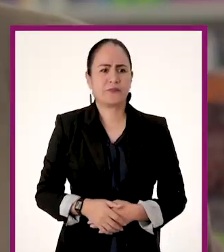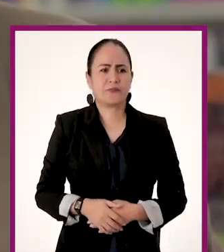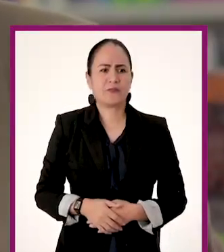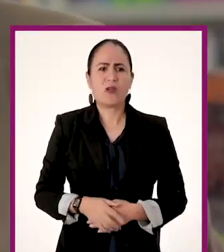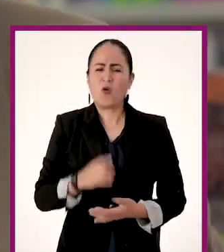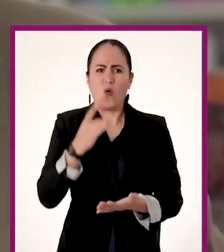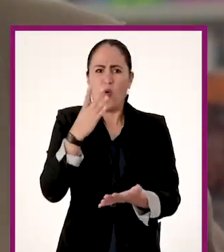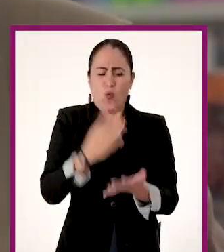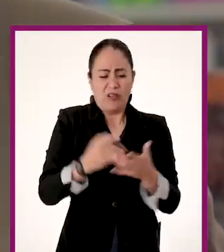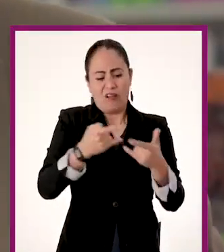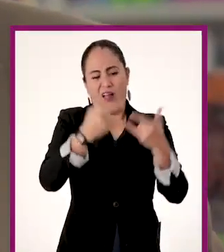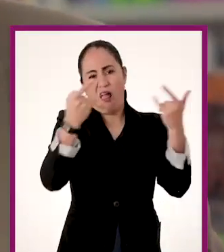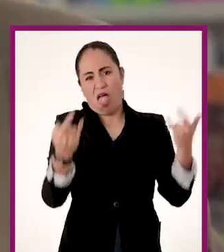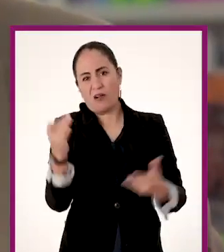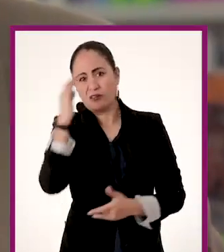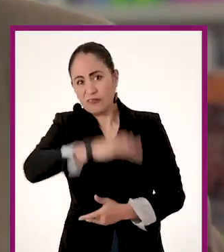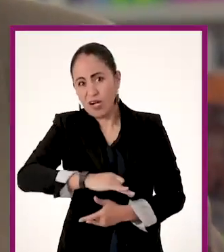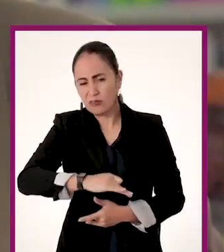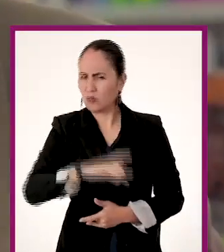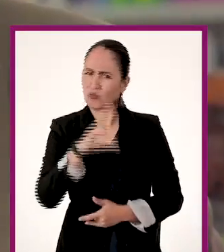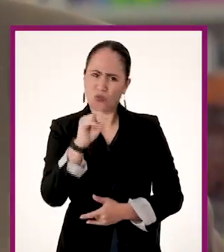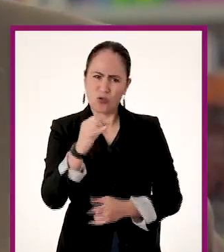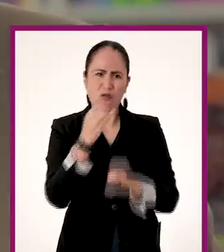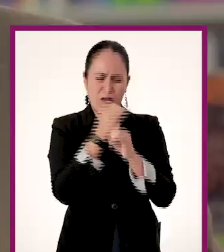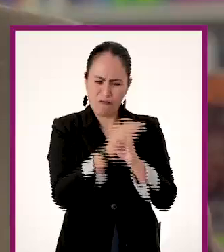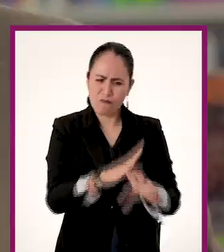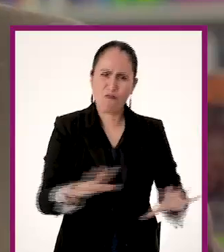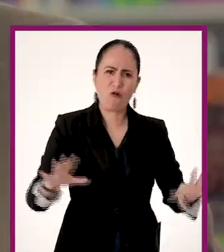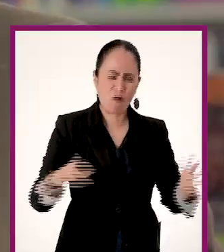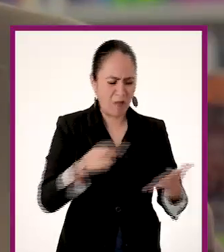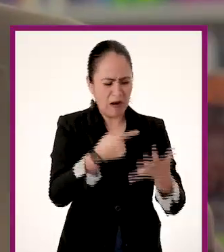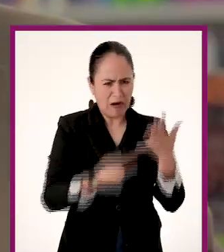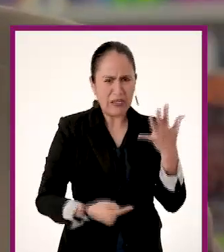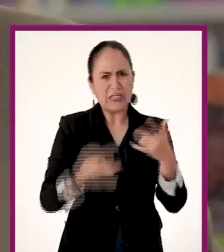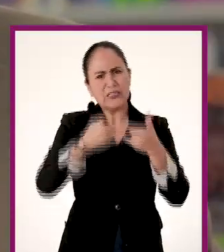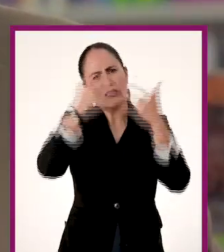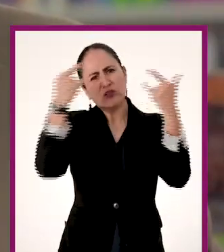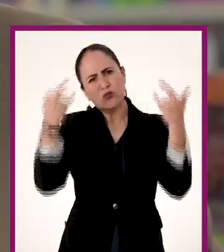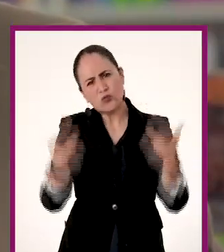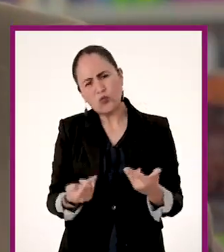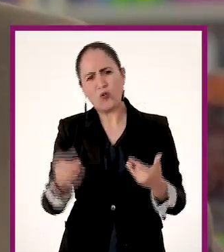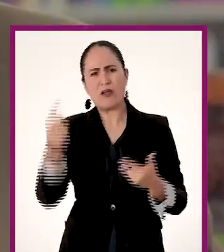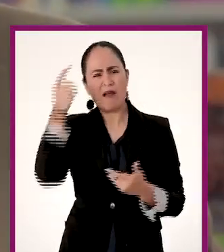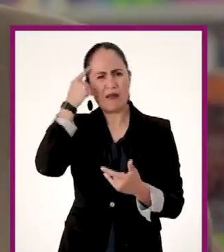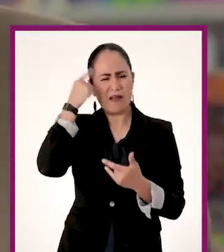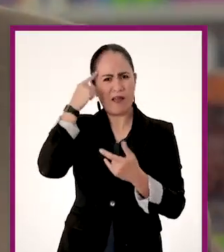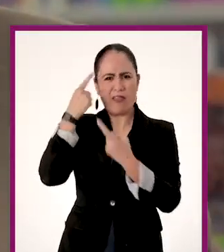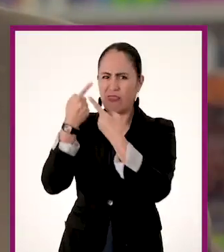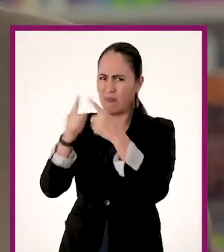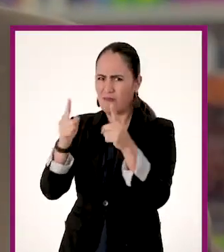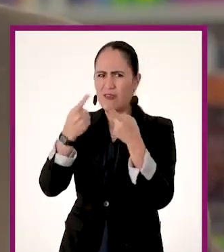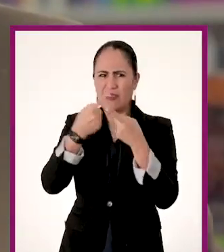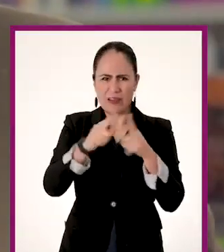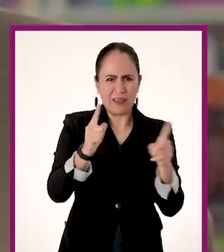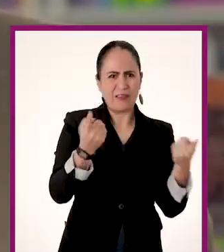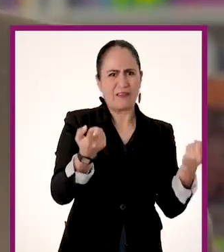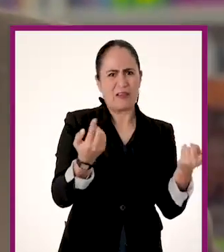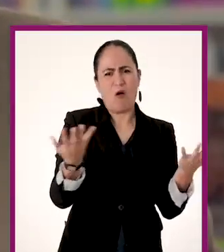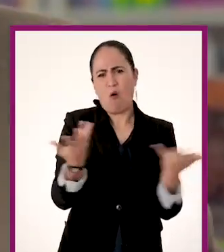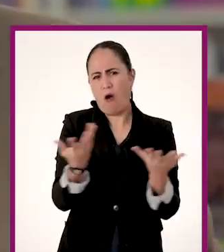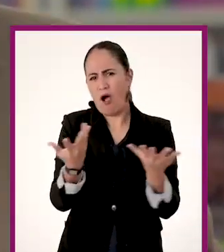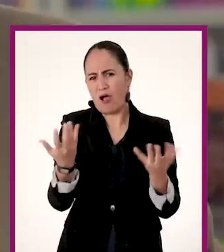decir, que no son solamente mitos, sino que también nos informan. A veces nos informan de la historia, de los modos de pensar, de las